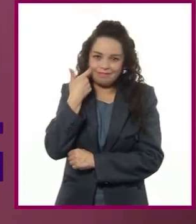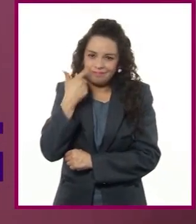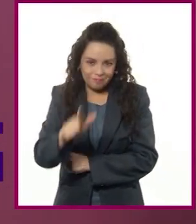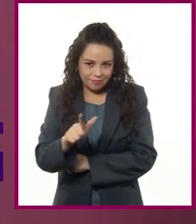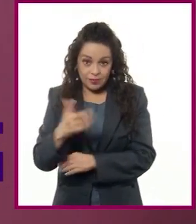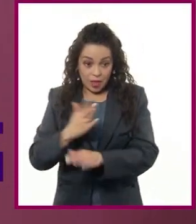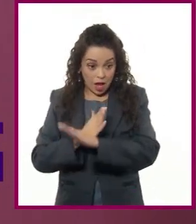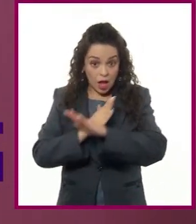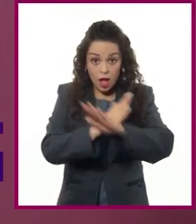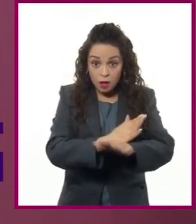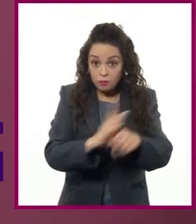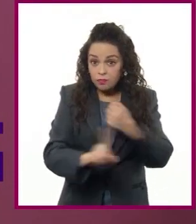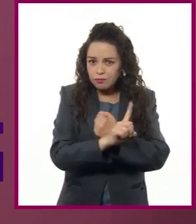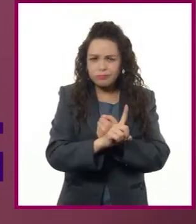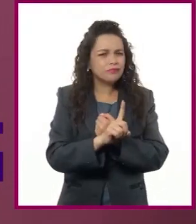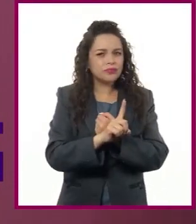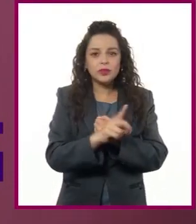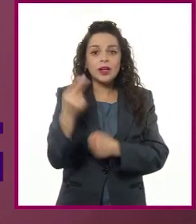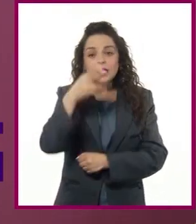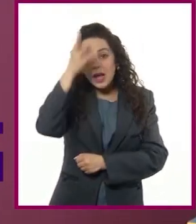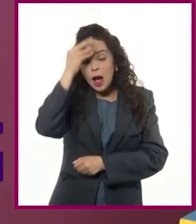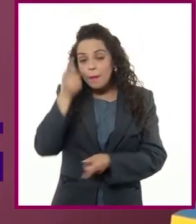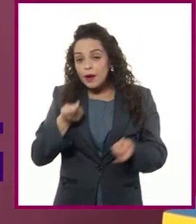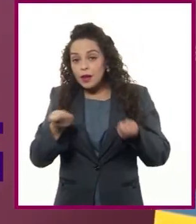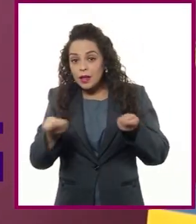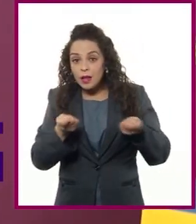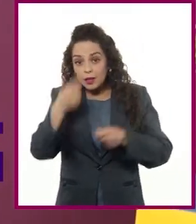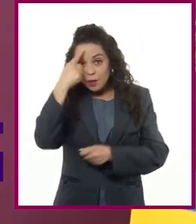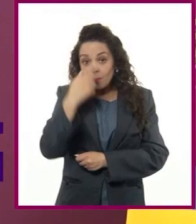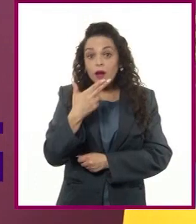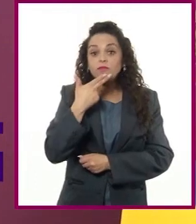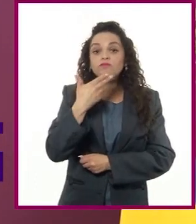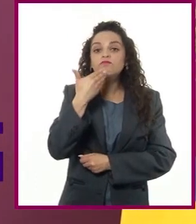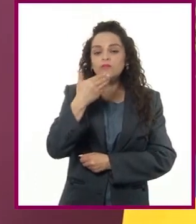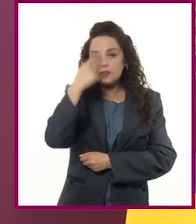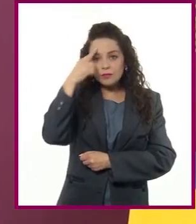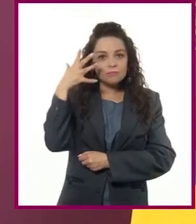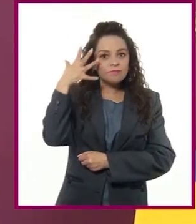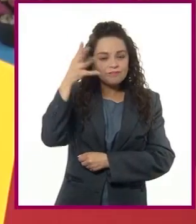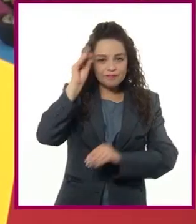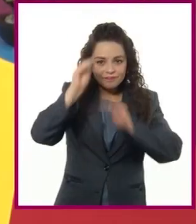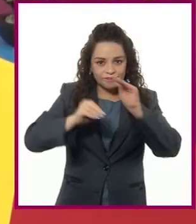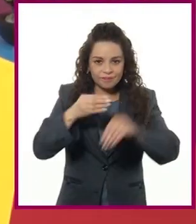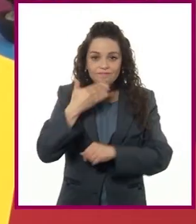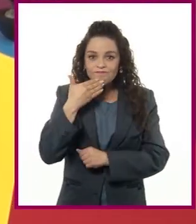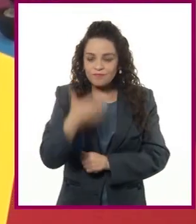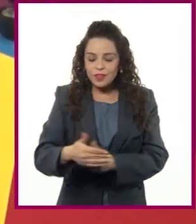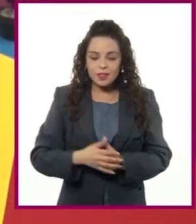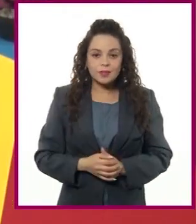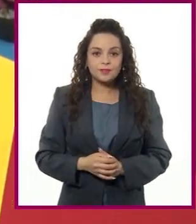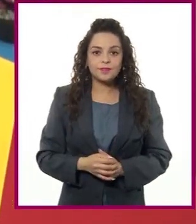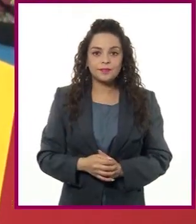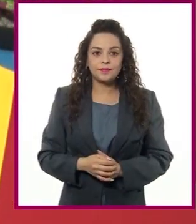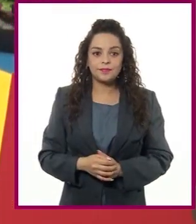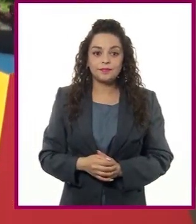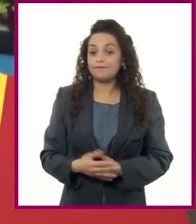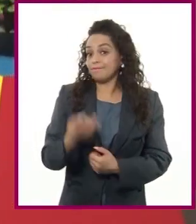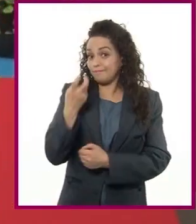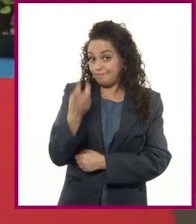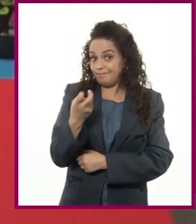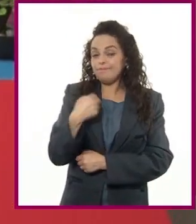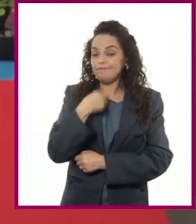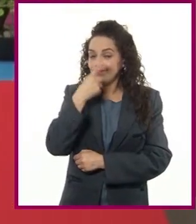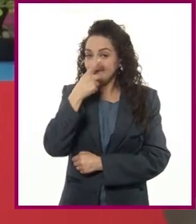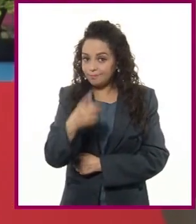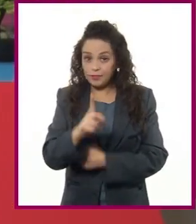conflictos, sino manejarlos para darles un uso constructivo. Entonces podemos decir que